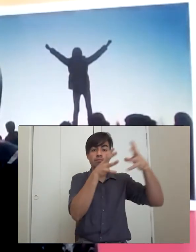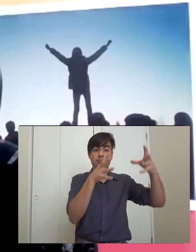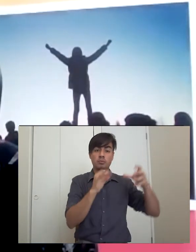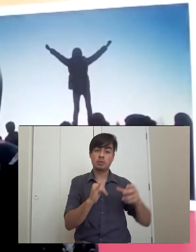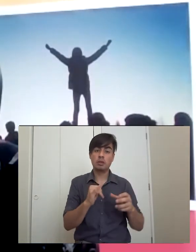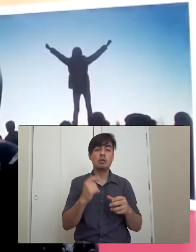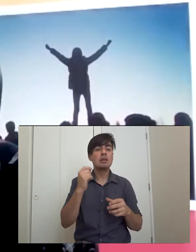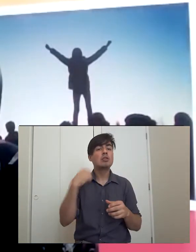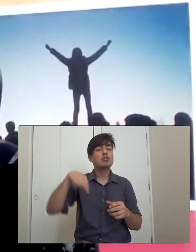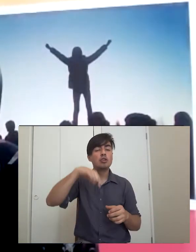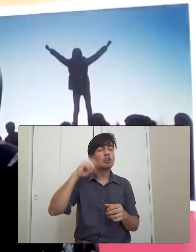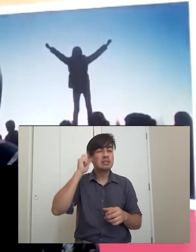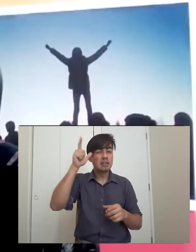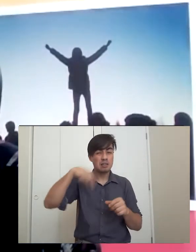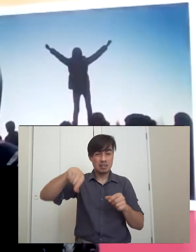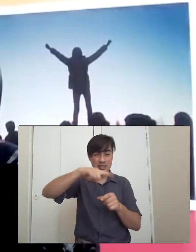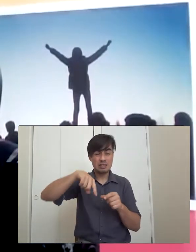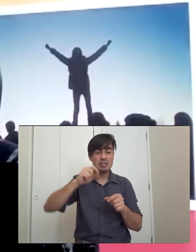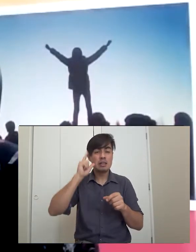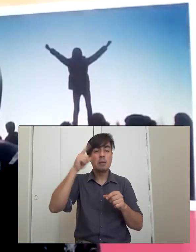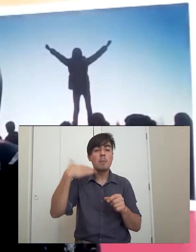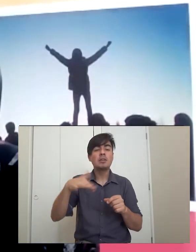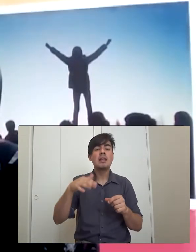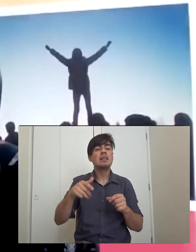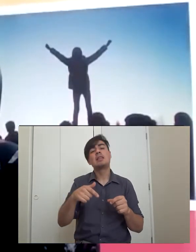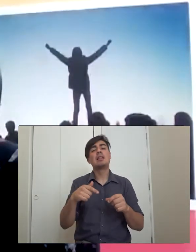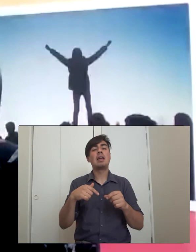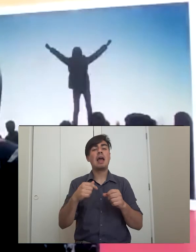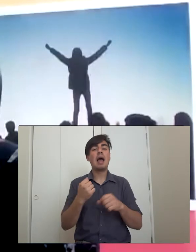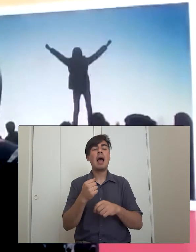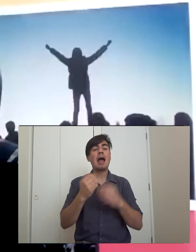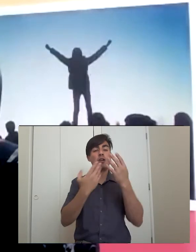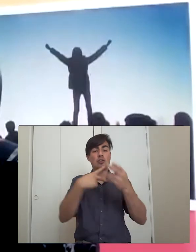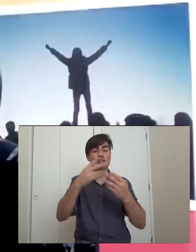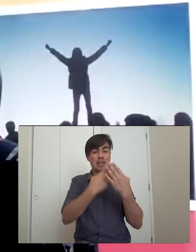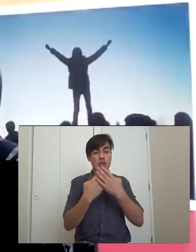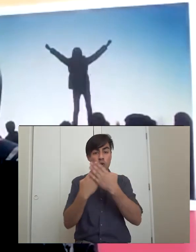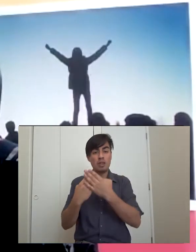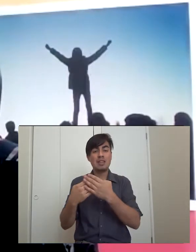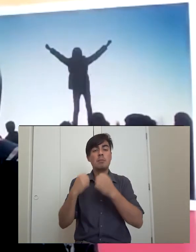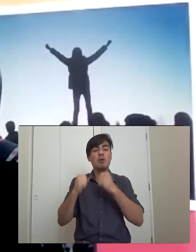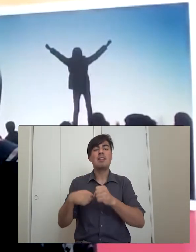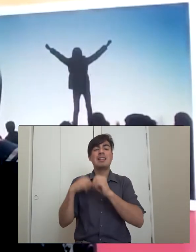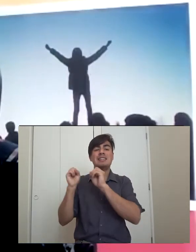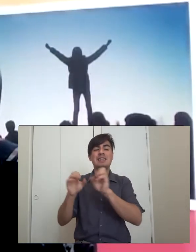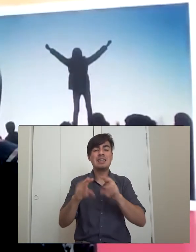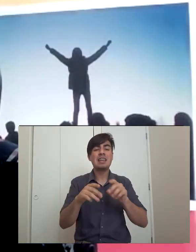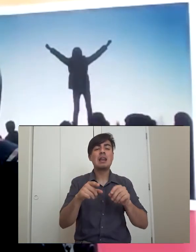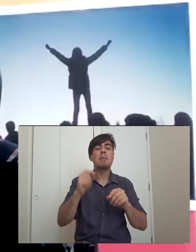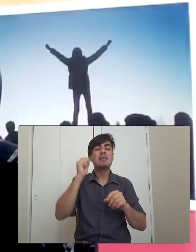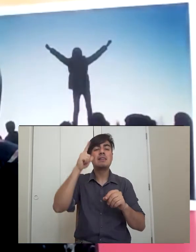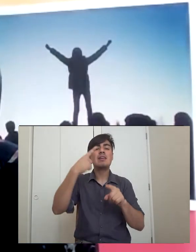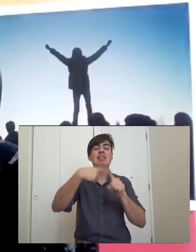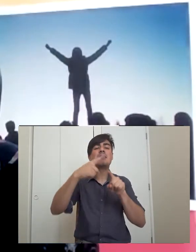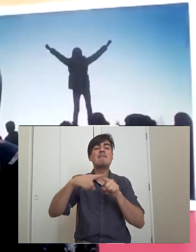importante ayudar a los estudiantes a entender los diferentes niveles de identidad,